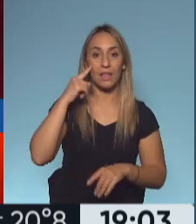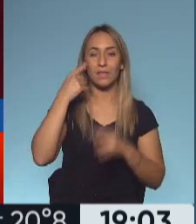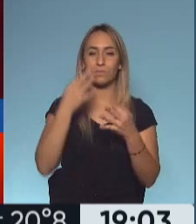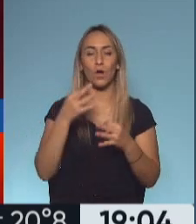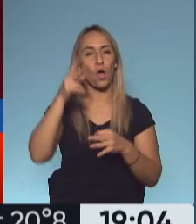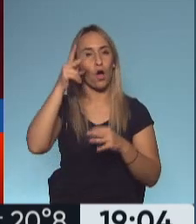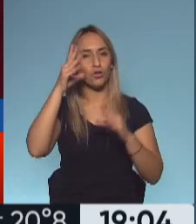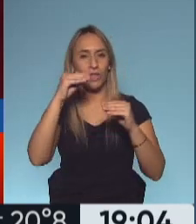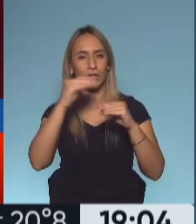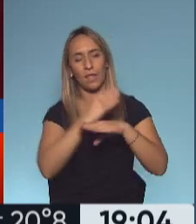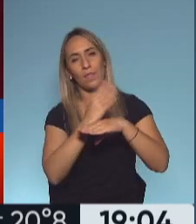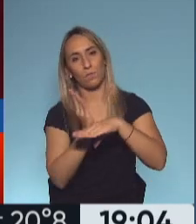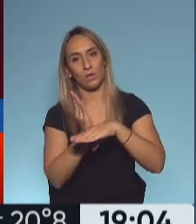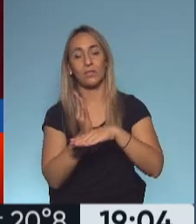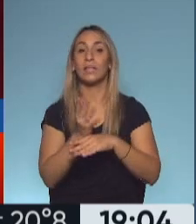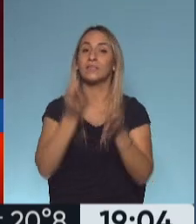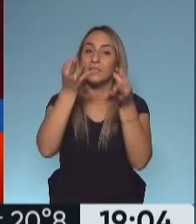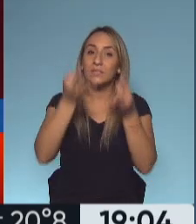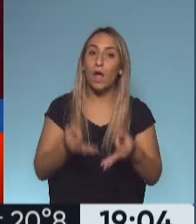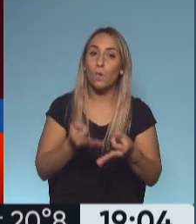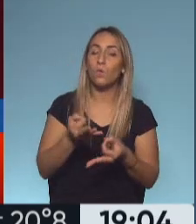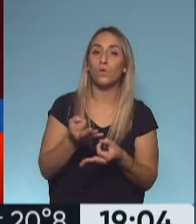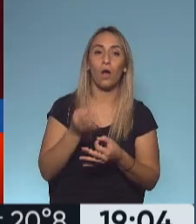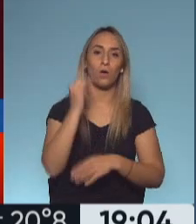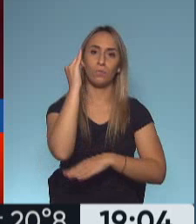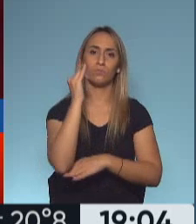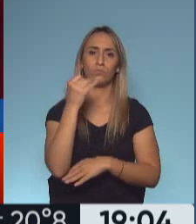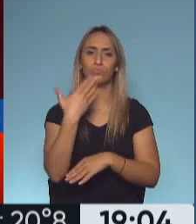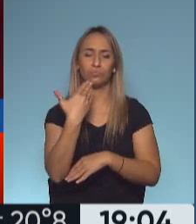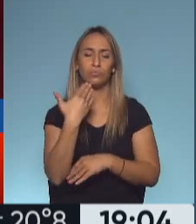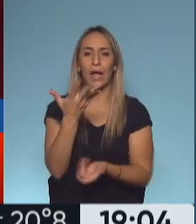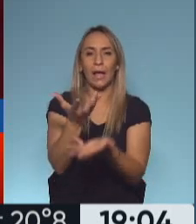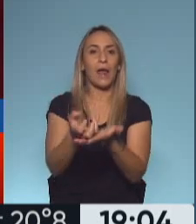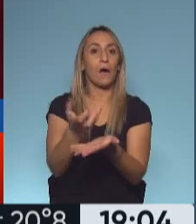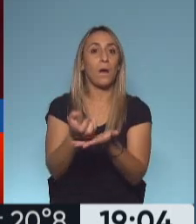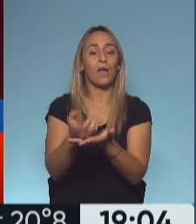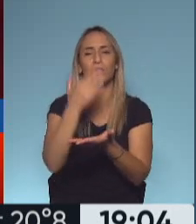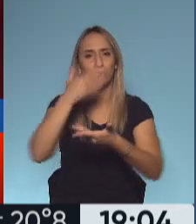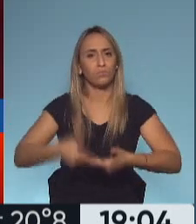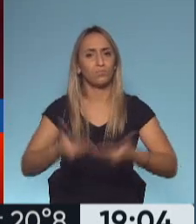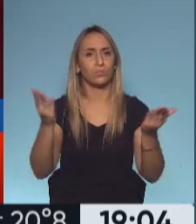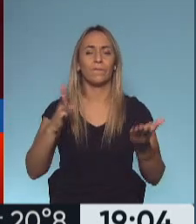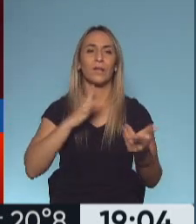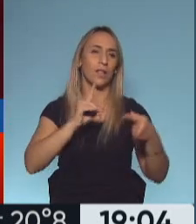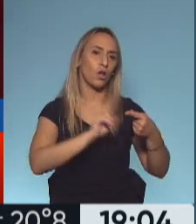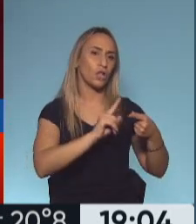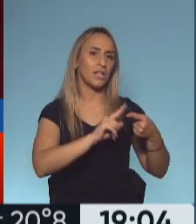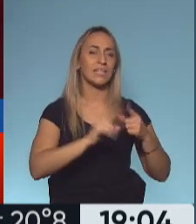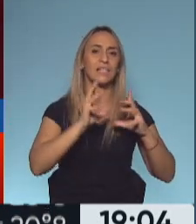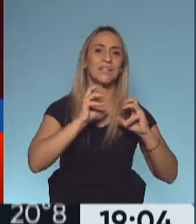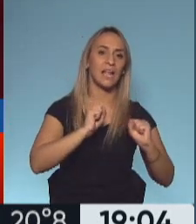las 20. Sería grabado y están terminando de definir en permanente contacto con la secretaria legal y